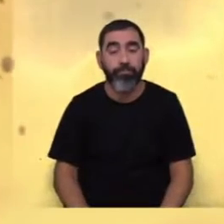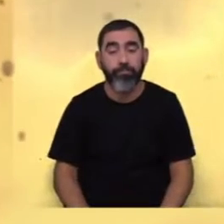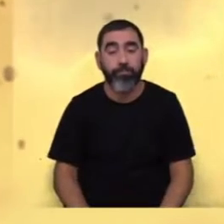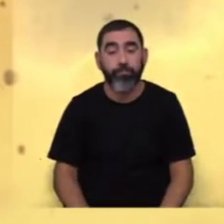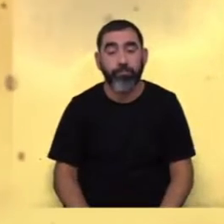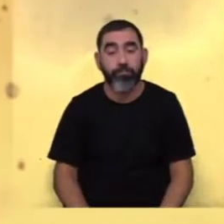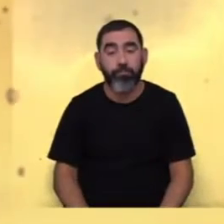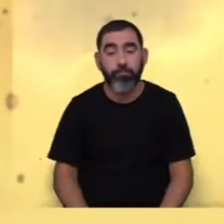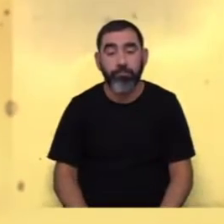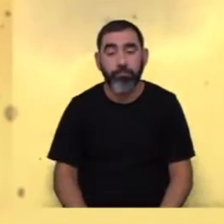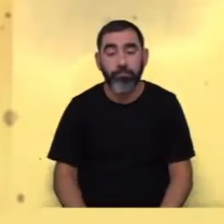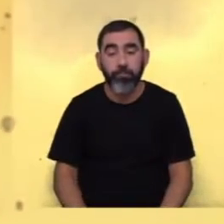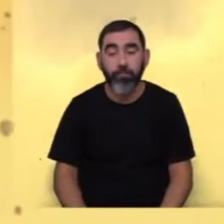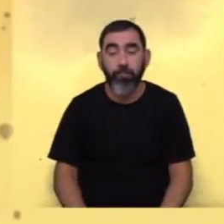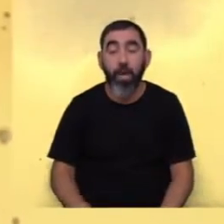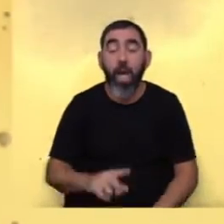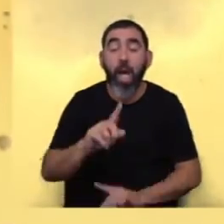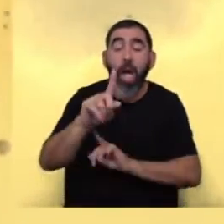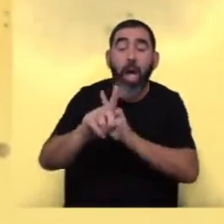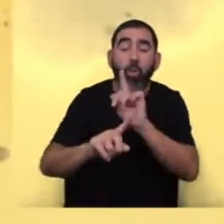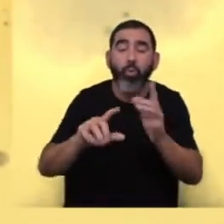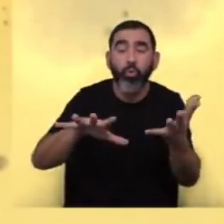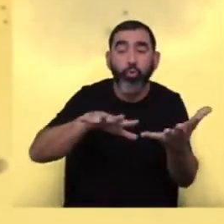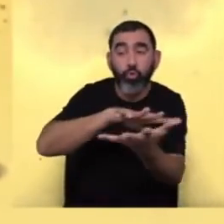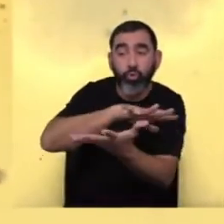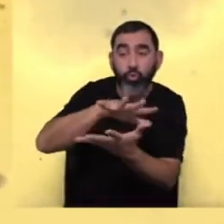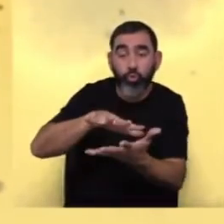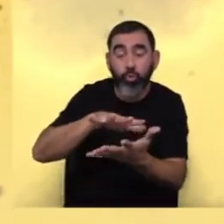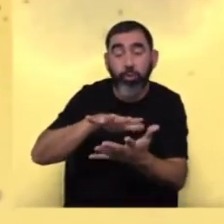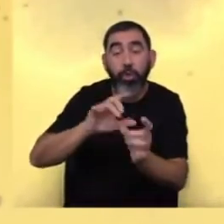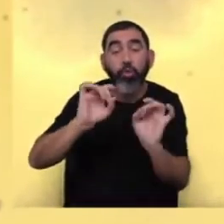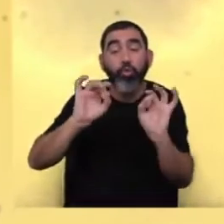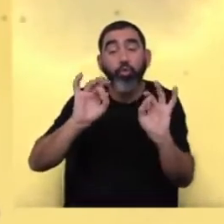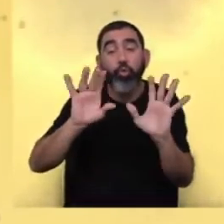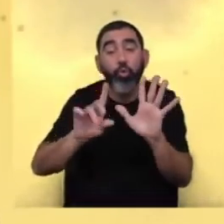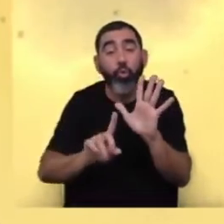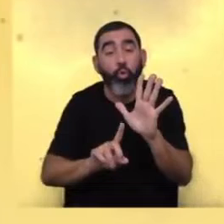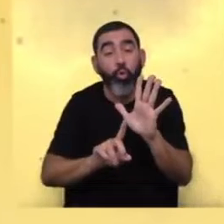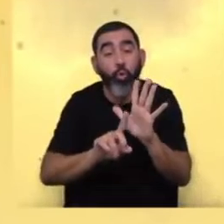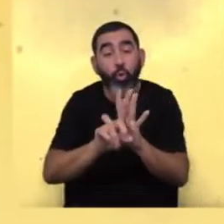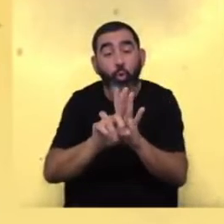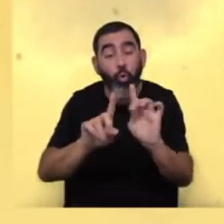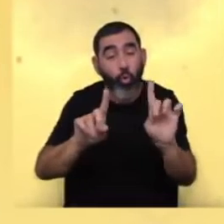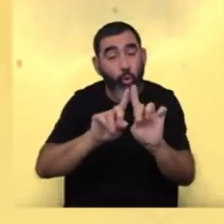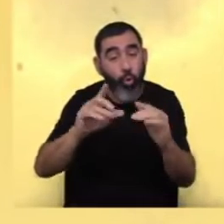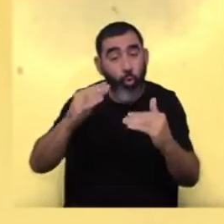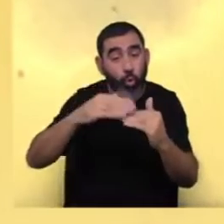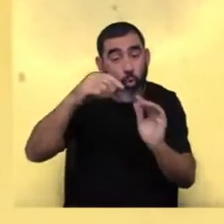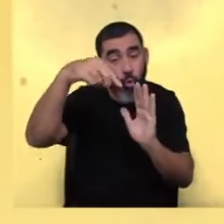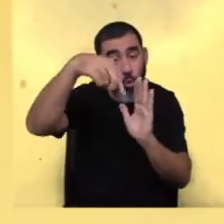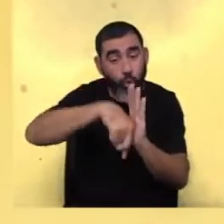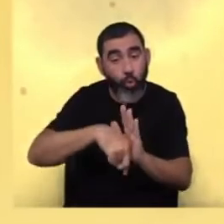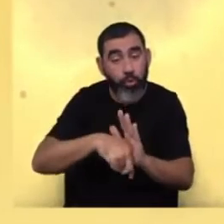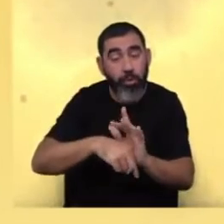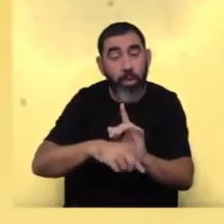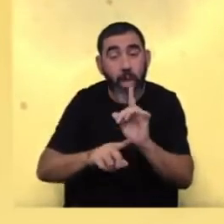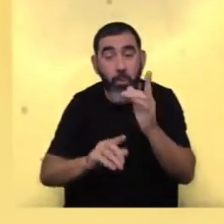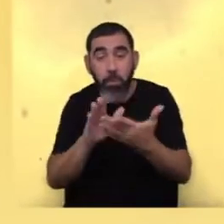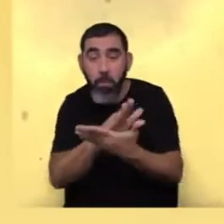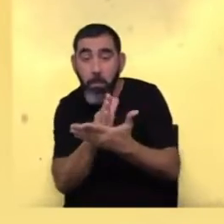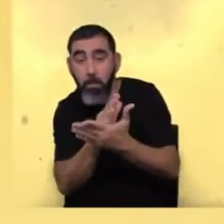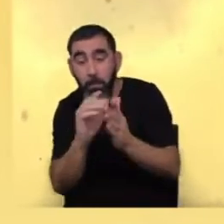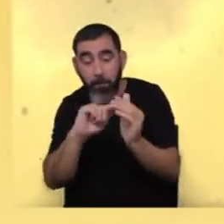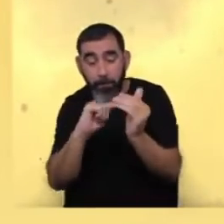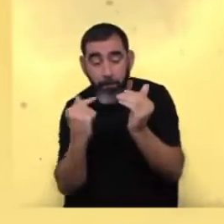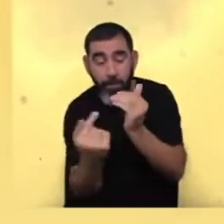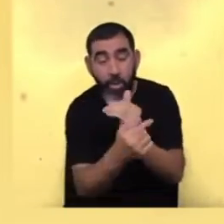Se observaron auroras en zonas no solo cercanas a los polos, sino en latitudes intermedias. Y